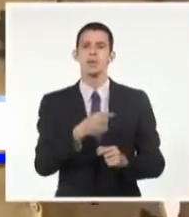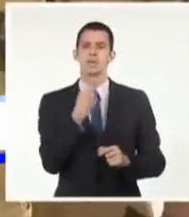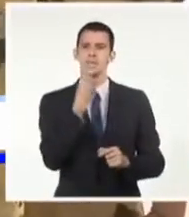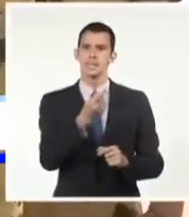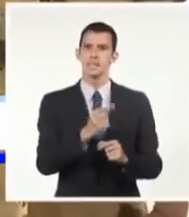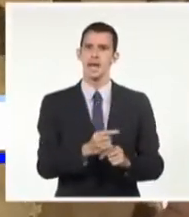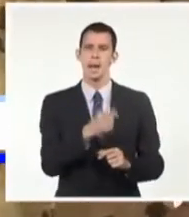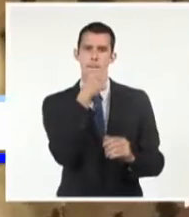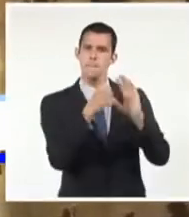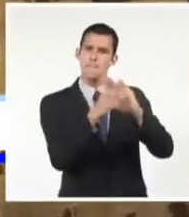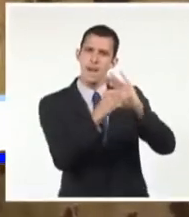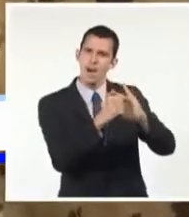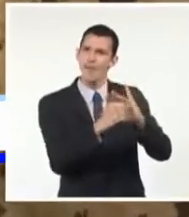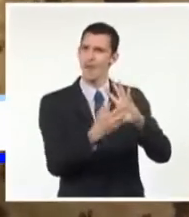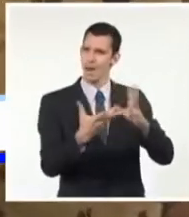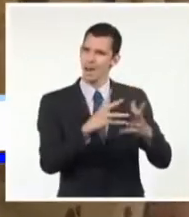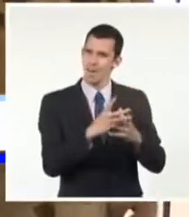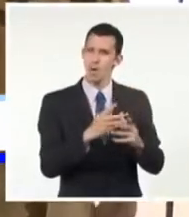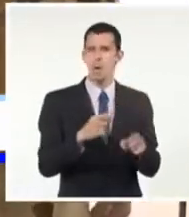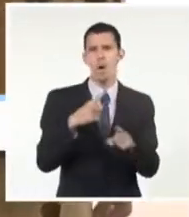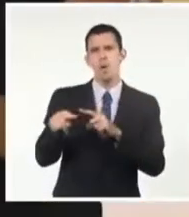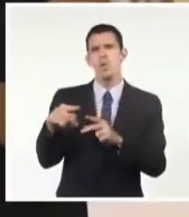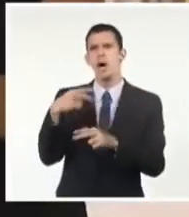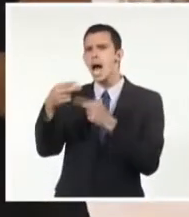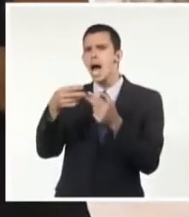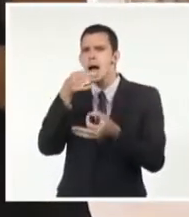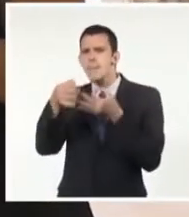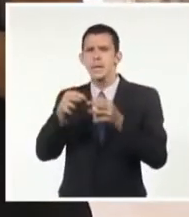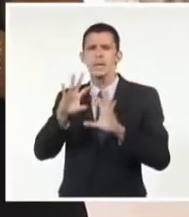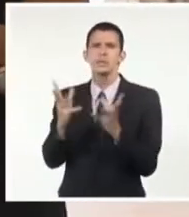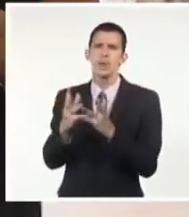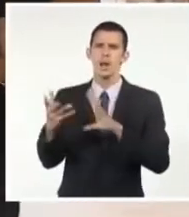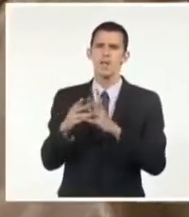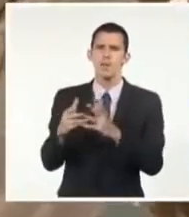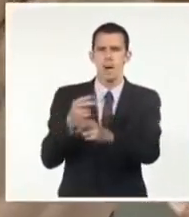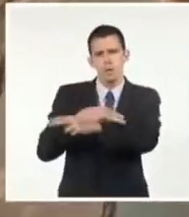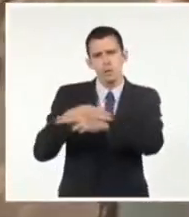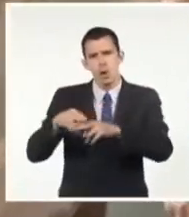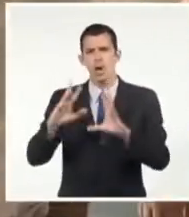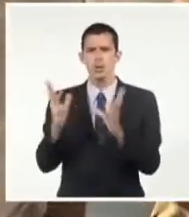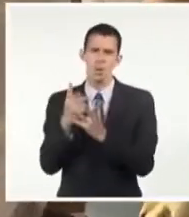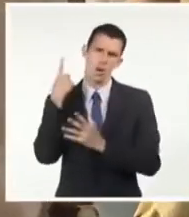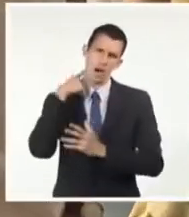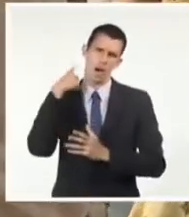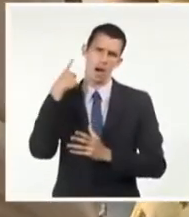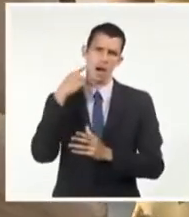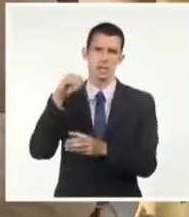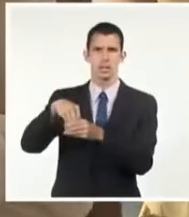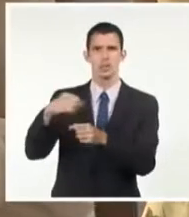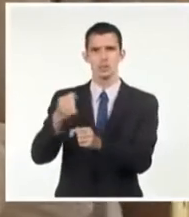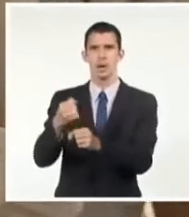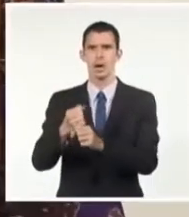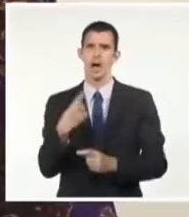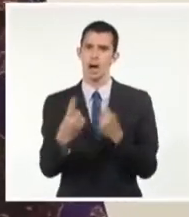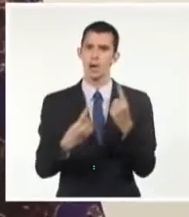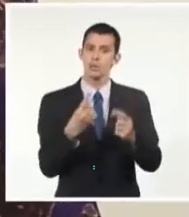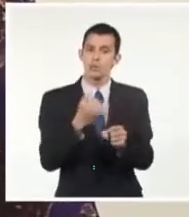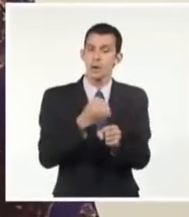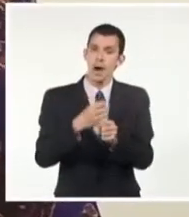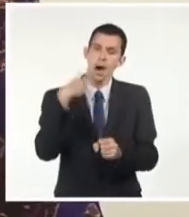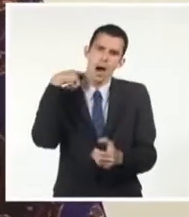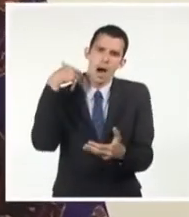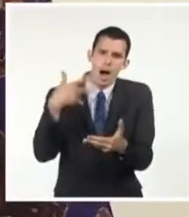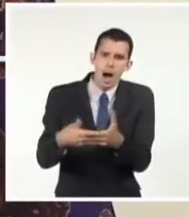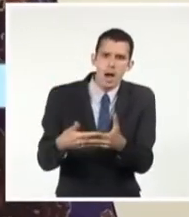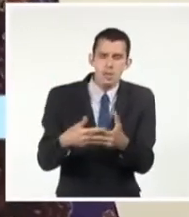Las distinciones reconocen a una representación de realizadores de todo el país con aportes significativos a sus emisoras. Ha sido